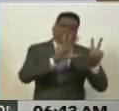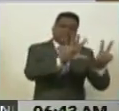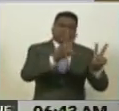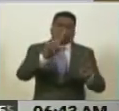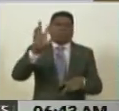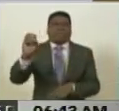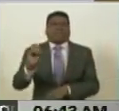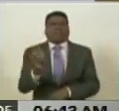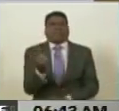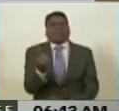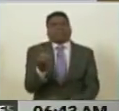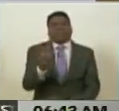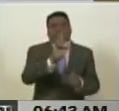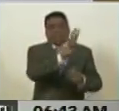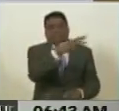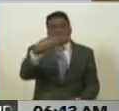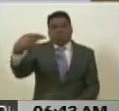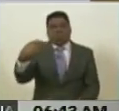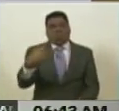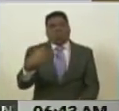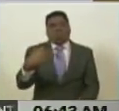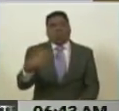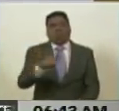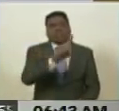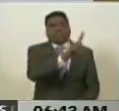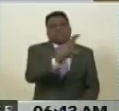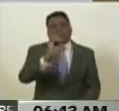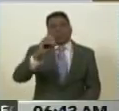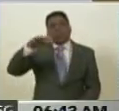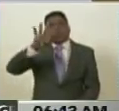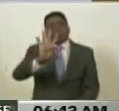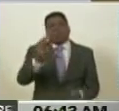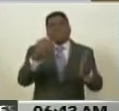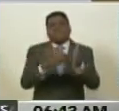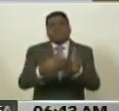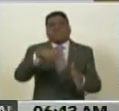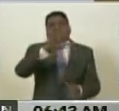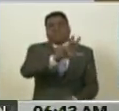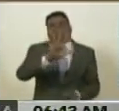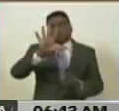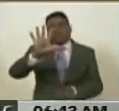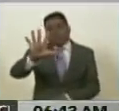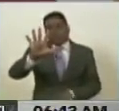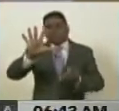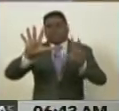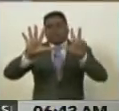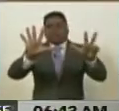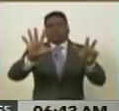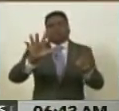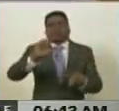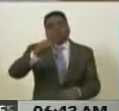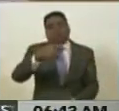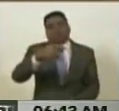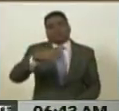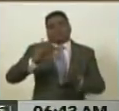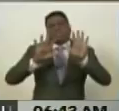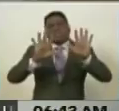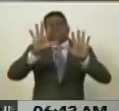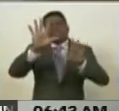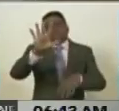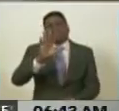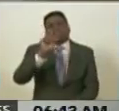legal actualmente a partir del primero de enero de 104,358 bolívares con 15 céntimos. Así, ministro, hay dos datos, hay